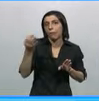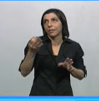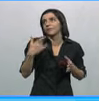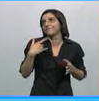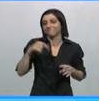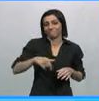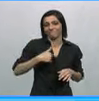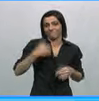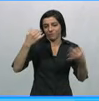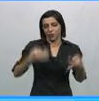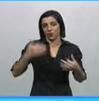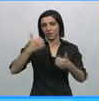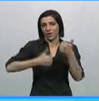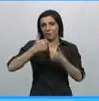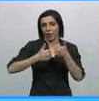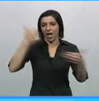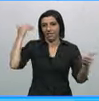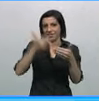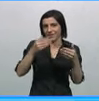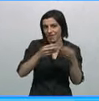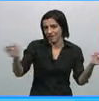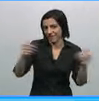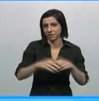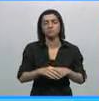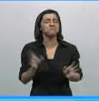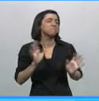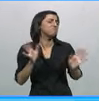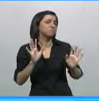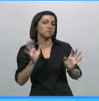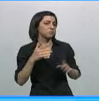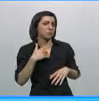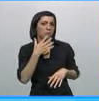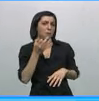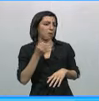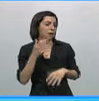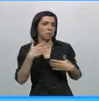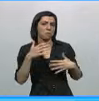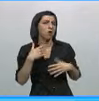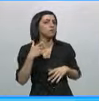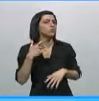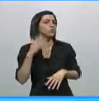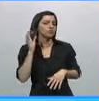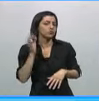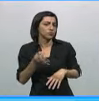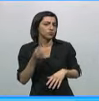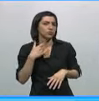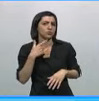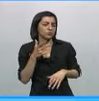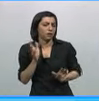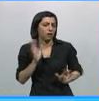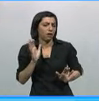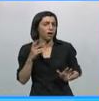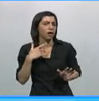No. El momento especial siempre vaya como vaya, porque es un club en el cual me formé, le debo mucho,